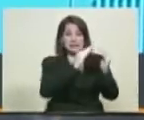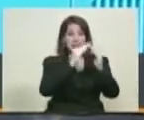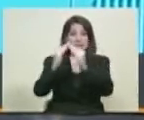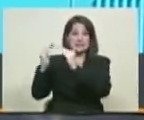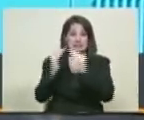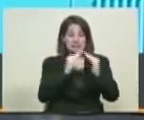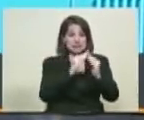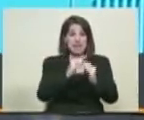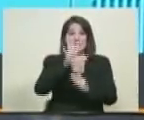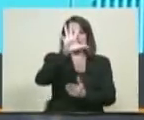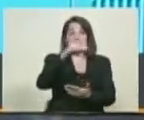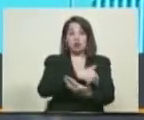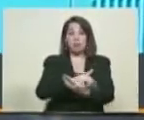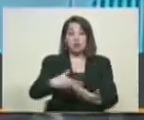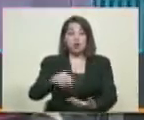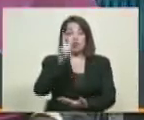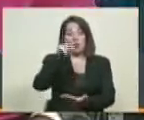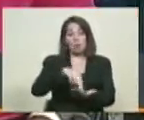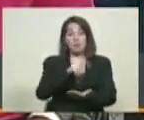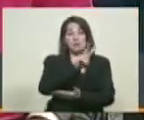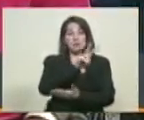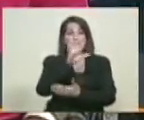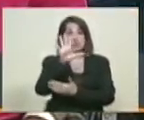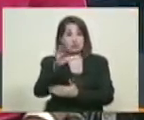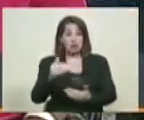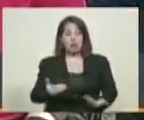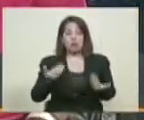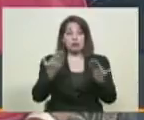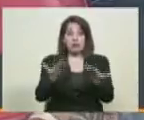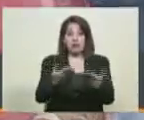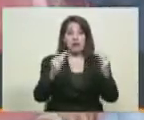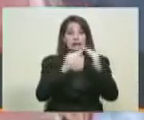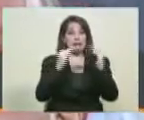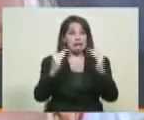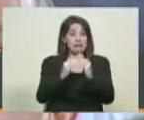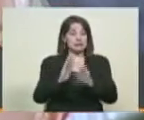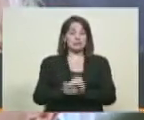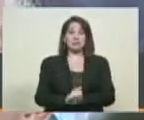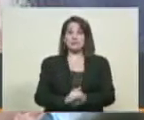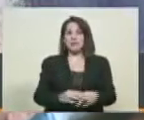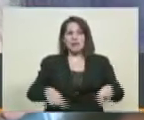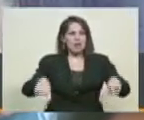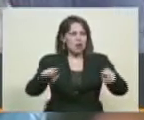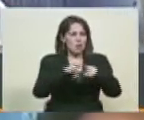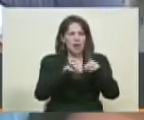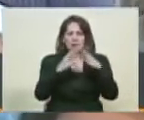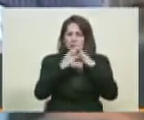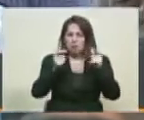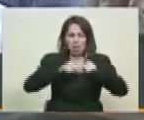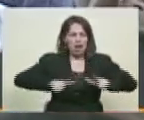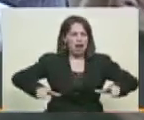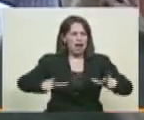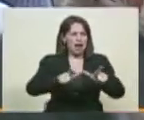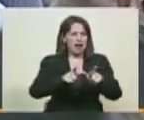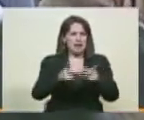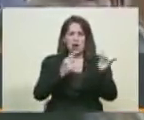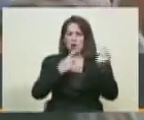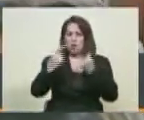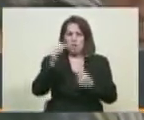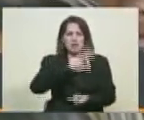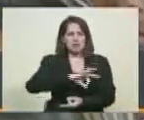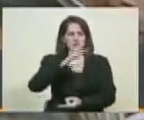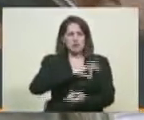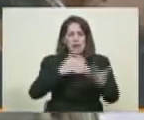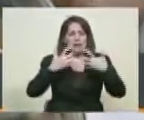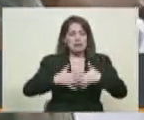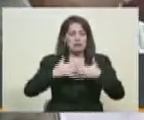meta de 5 millones 2025. Lo mismo tenemos que hacer en todas las áreas de la vida económica y social de Venezuela. Industrializar